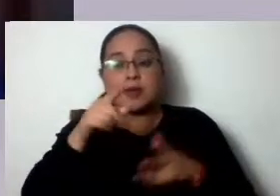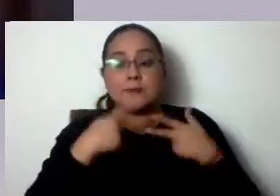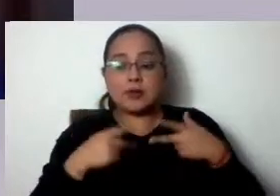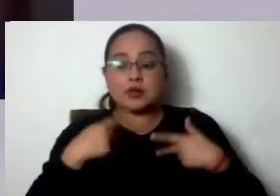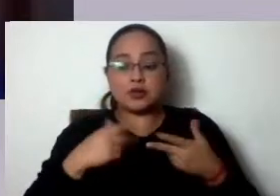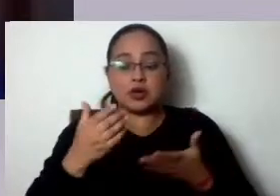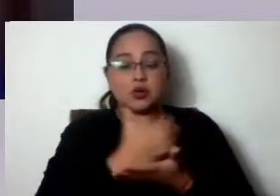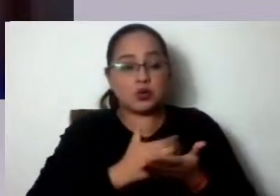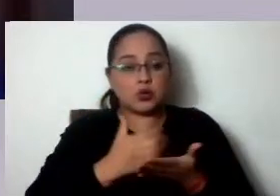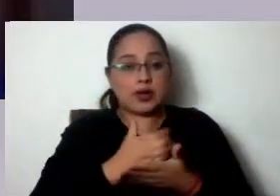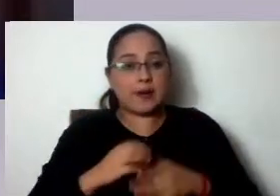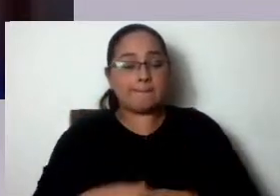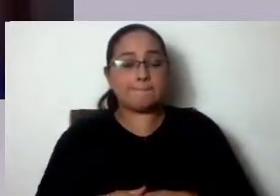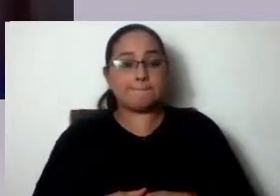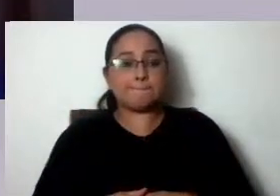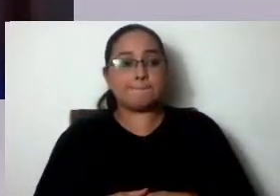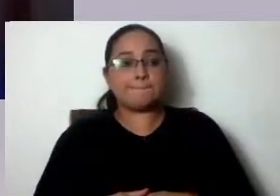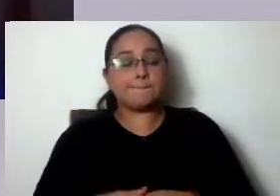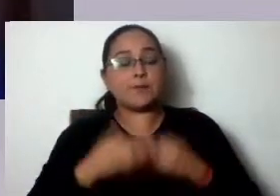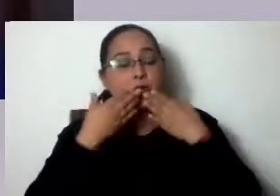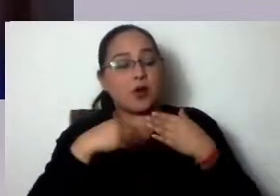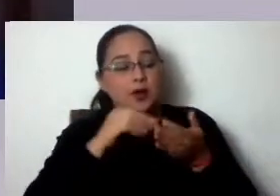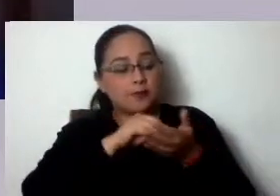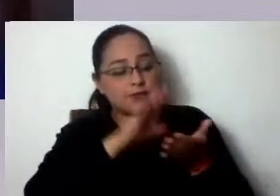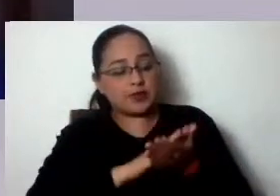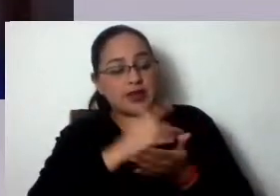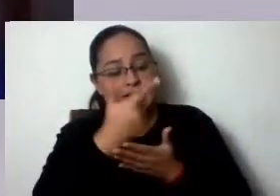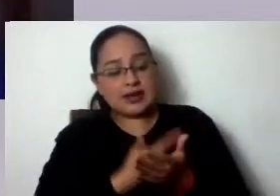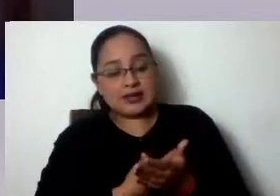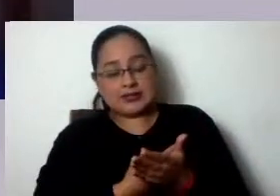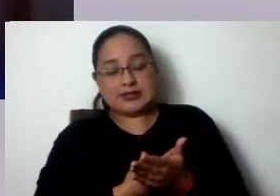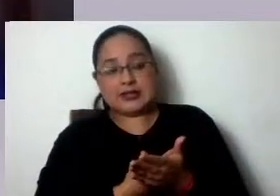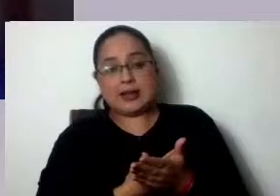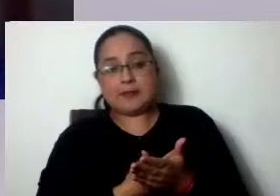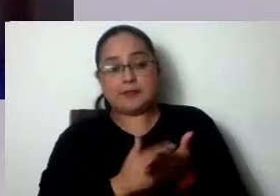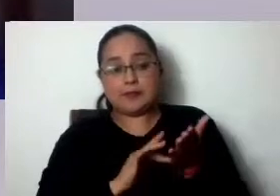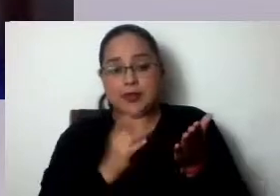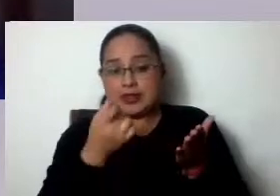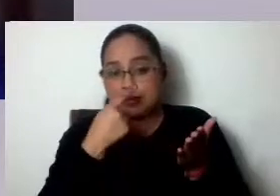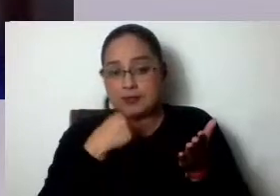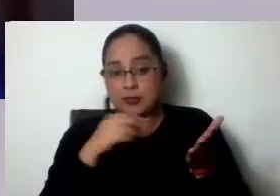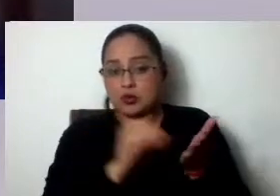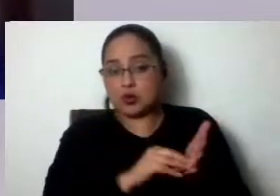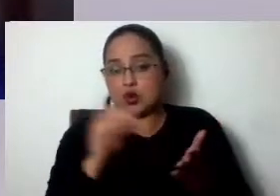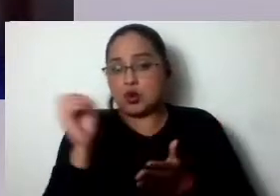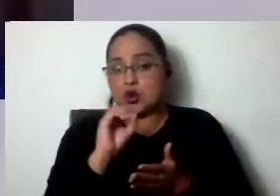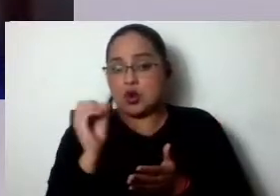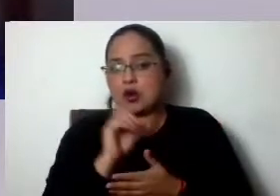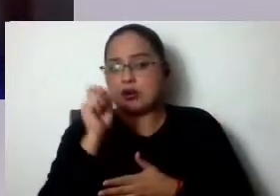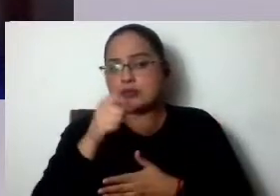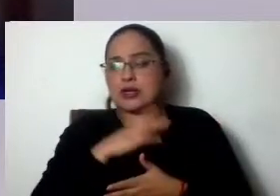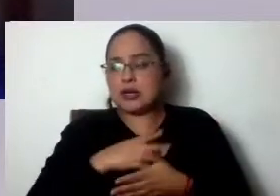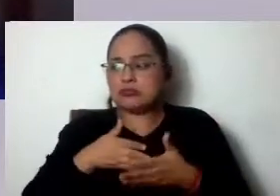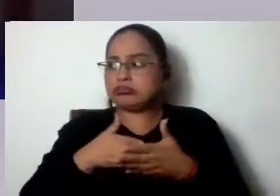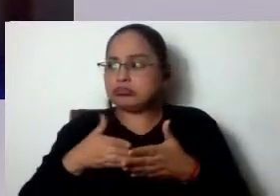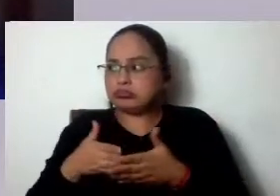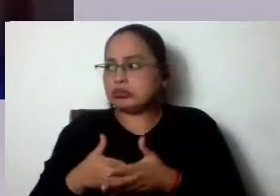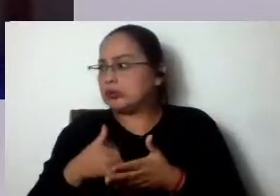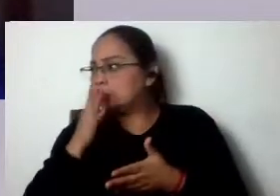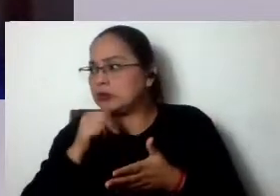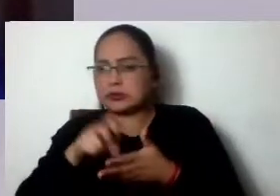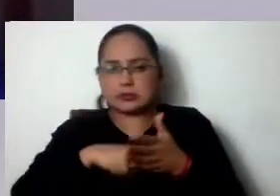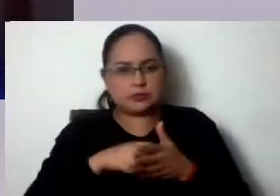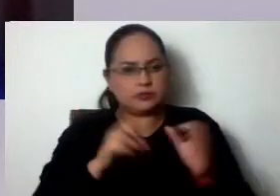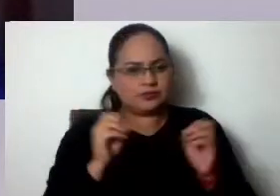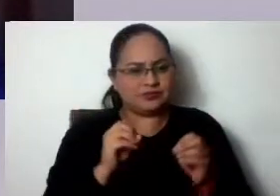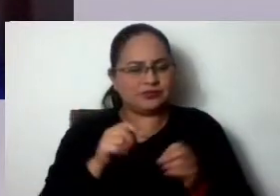la no inclusión de un medicamento en los cuadros y convenios oficiales de medicamentos no es obstáculo insuperable para que